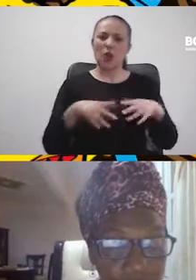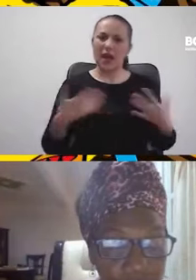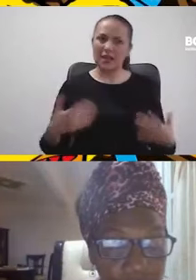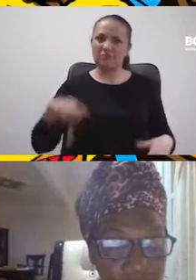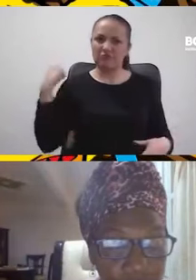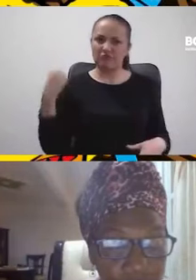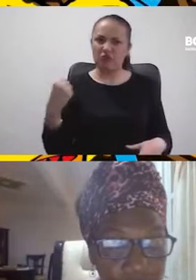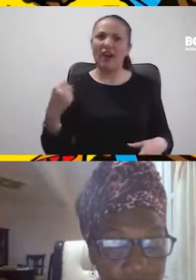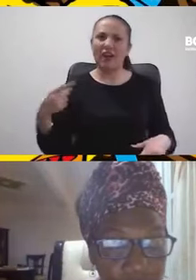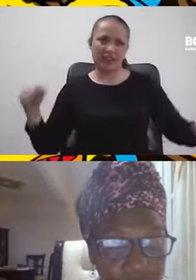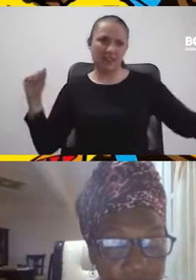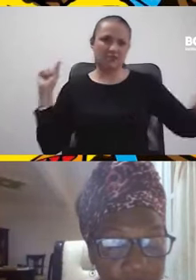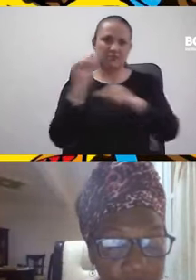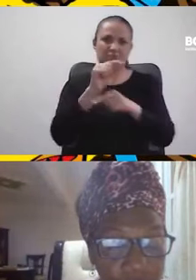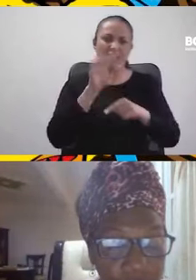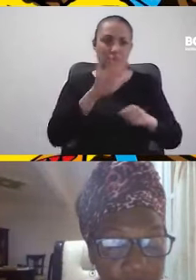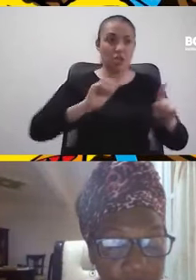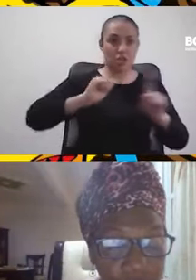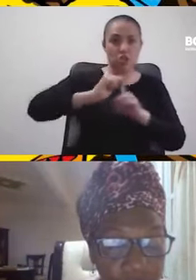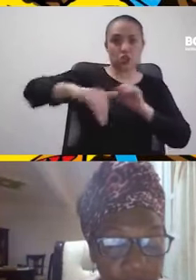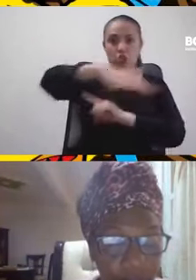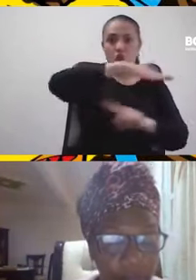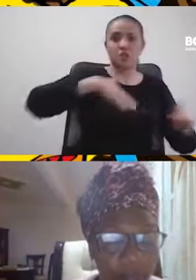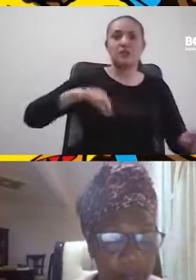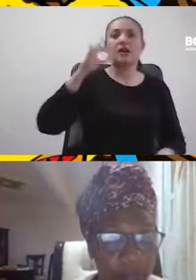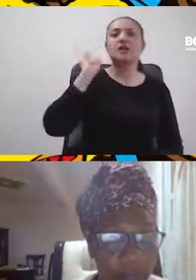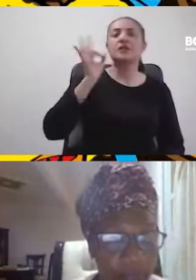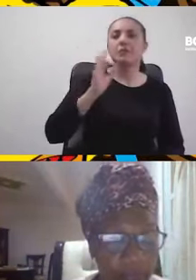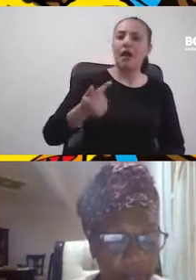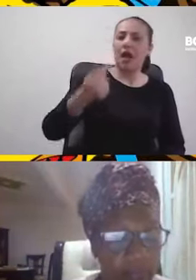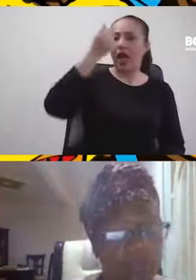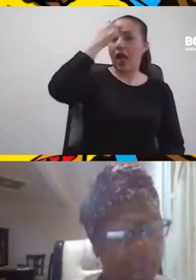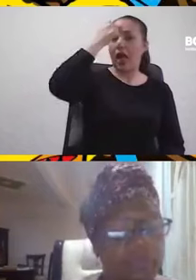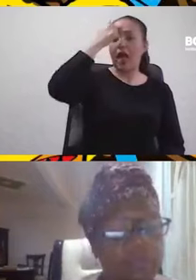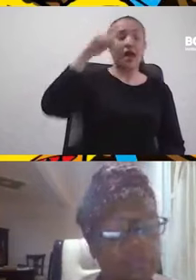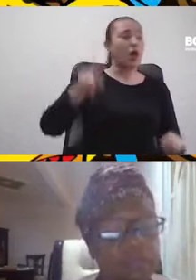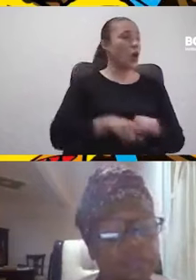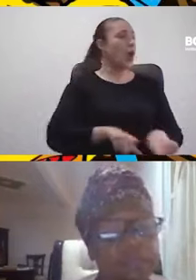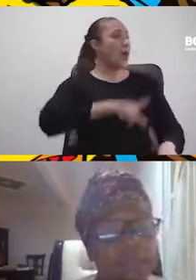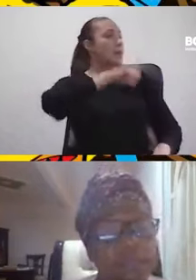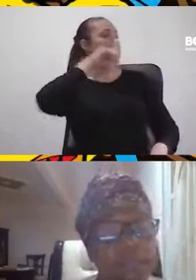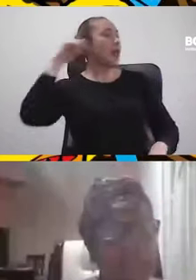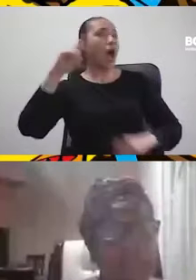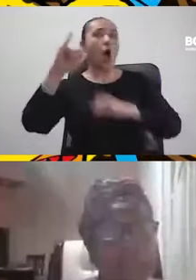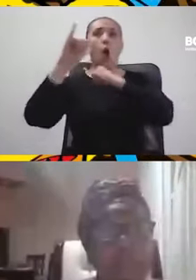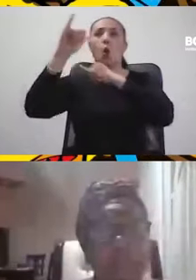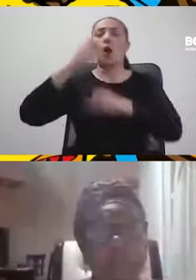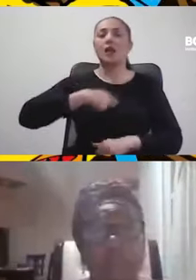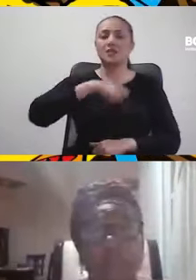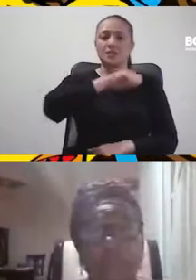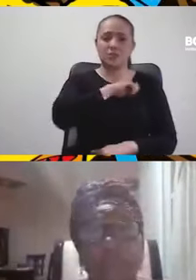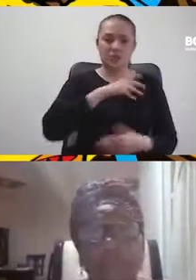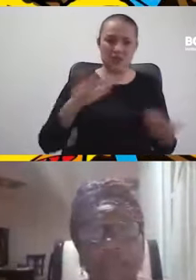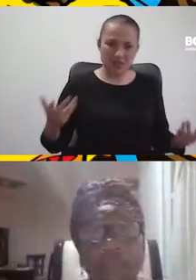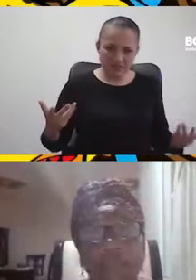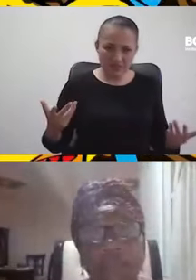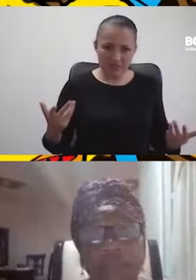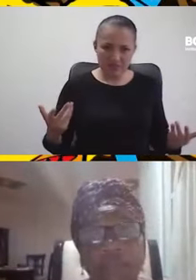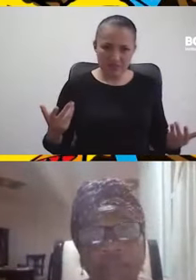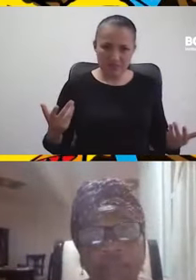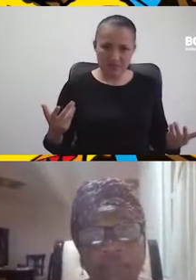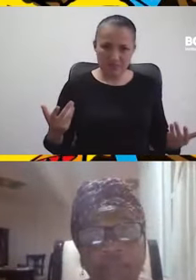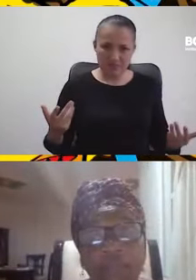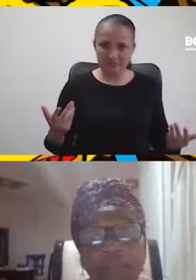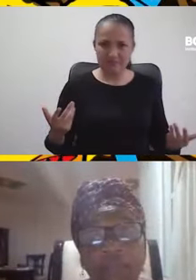fuerte para una sociedad que siempre se ha creído blanca, española, de unos abolengos que nos resulta